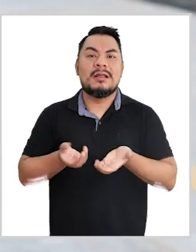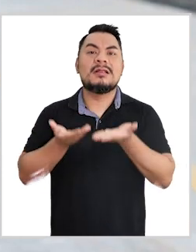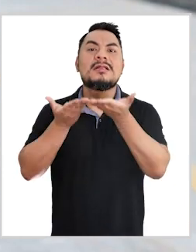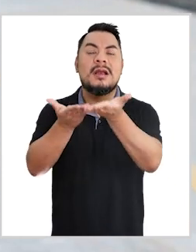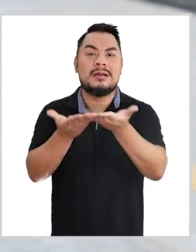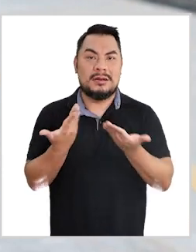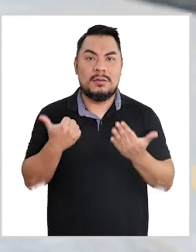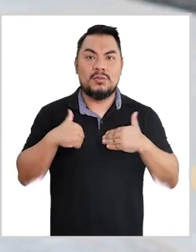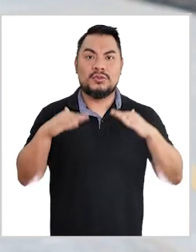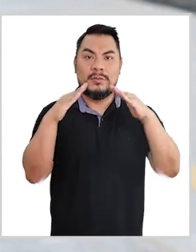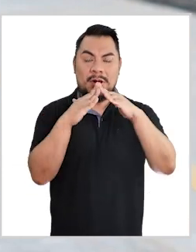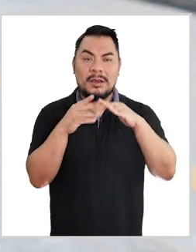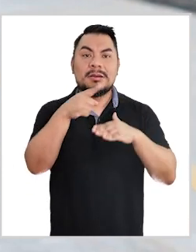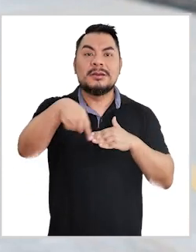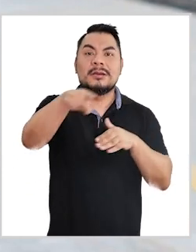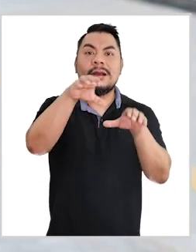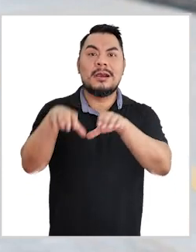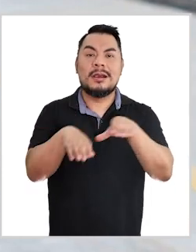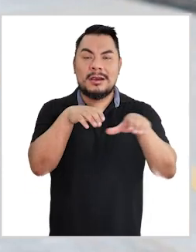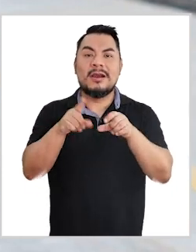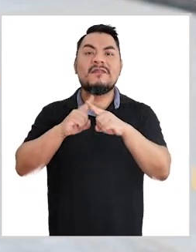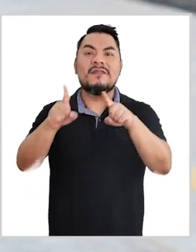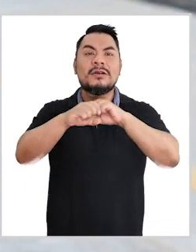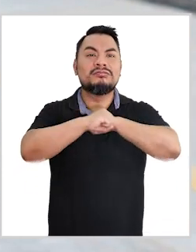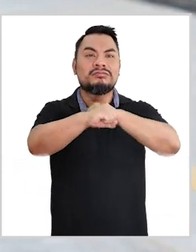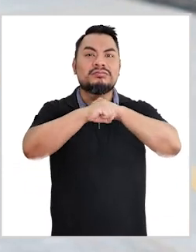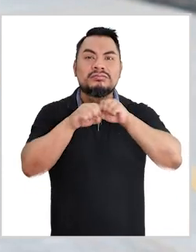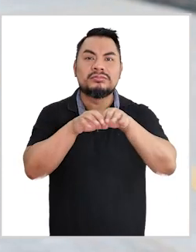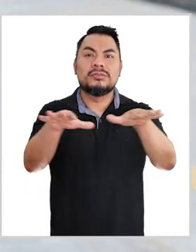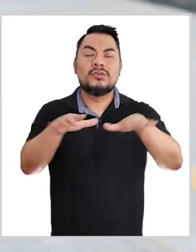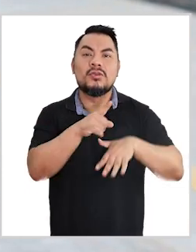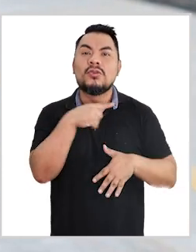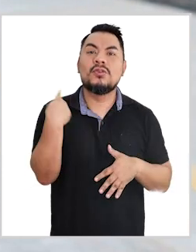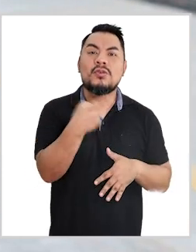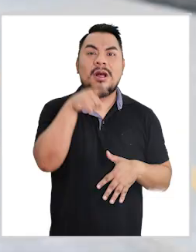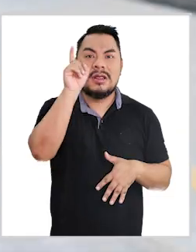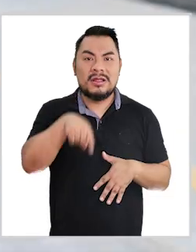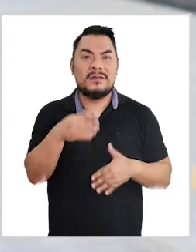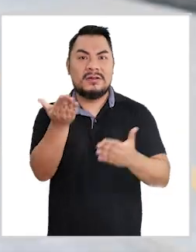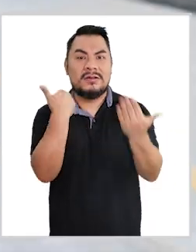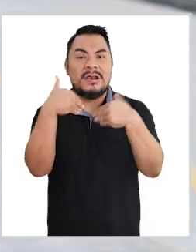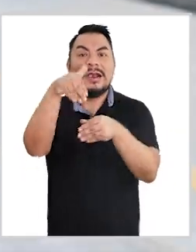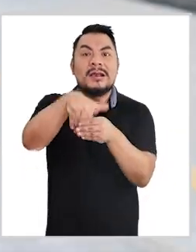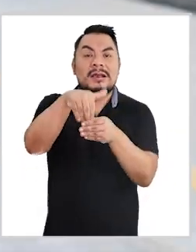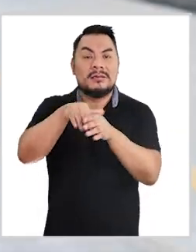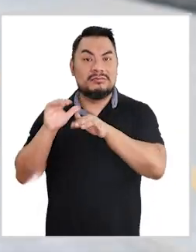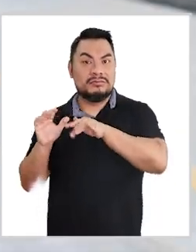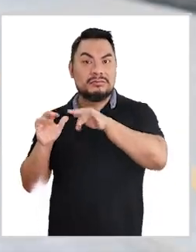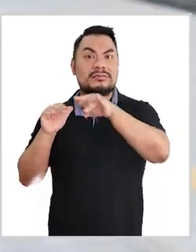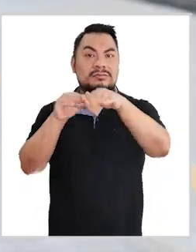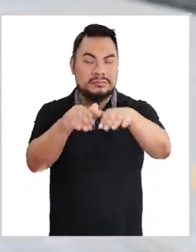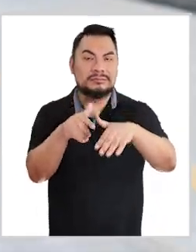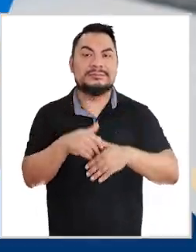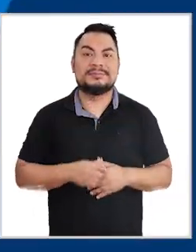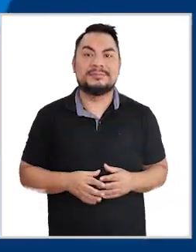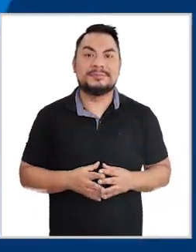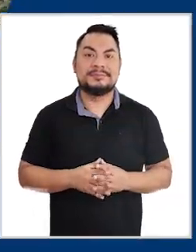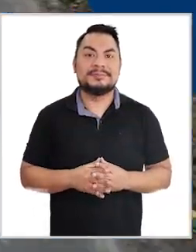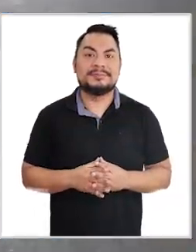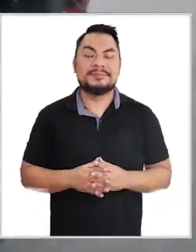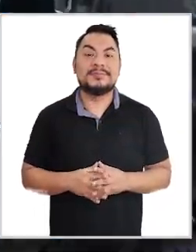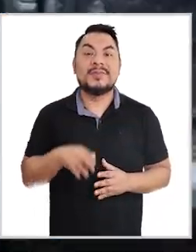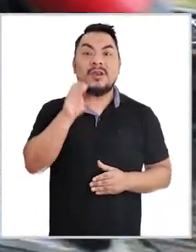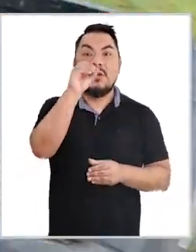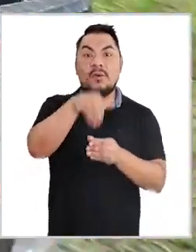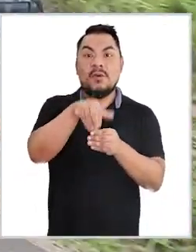a la municipalidad para las actividades de difusión, toda vez que se debe convocar a los electores para que asistan al sufragio.